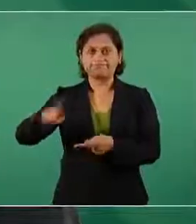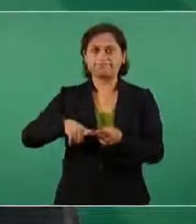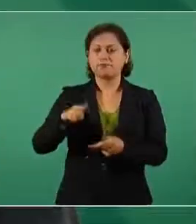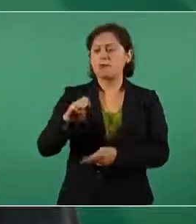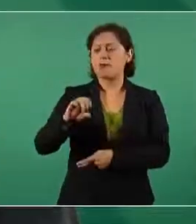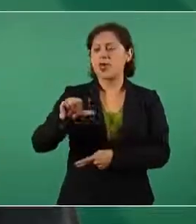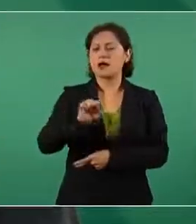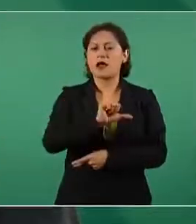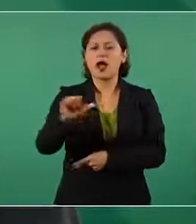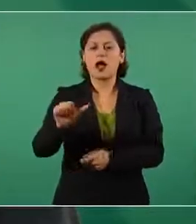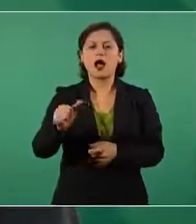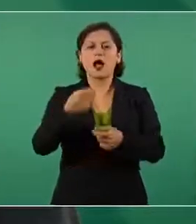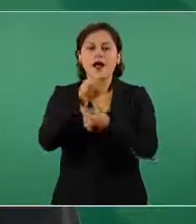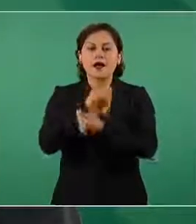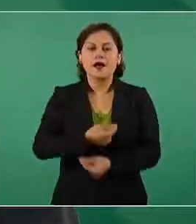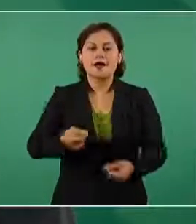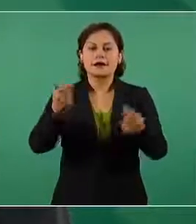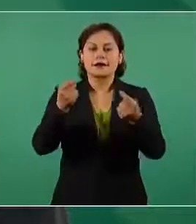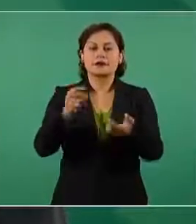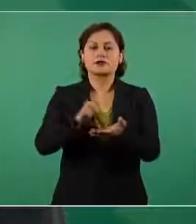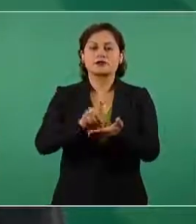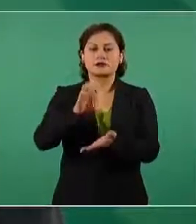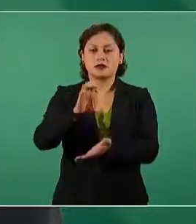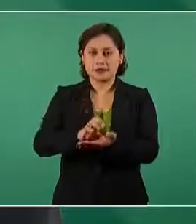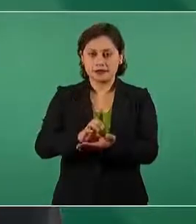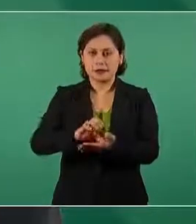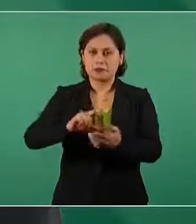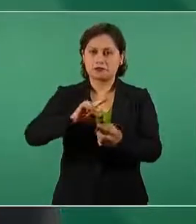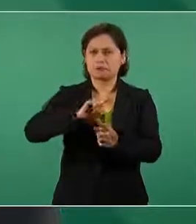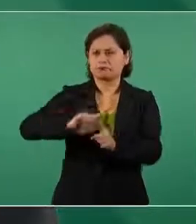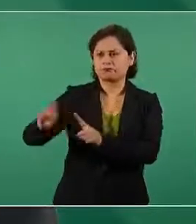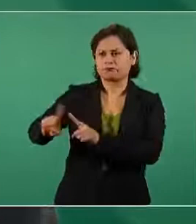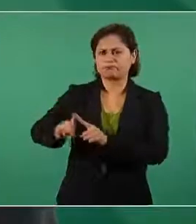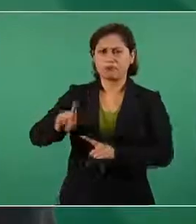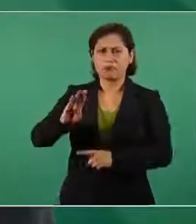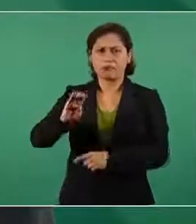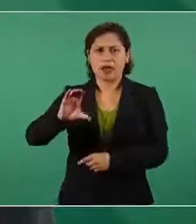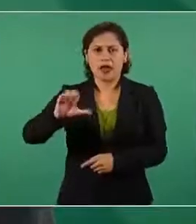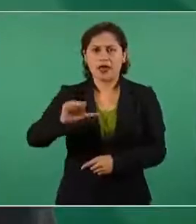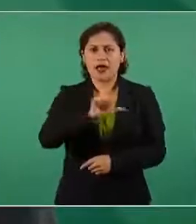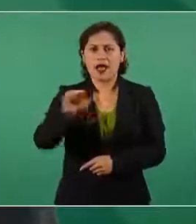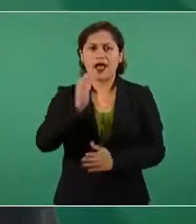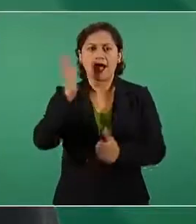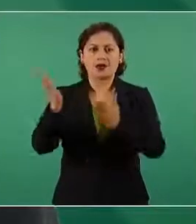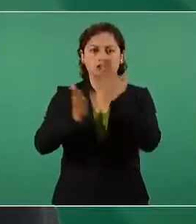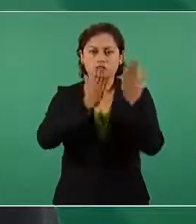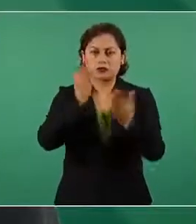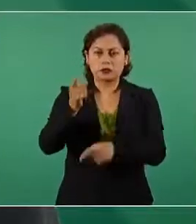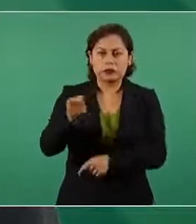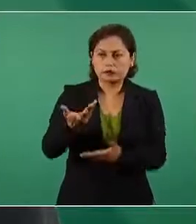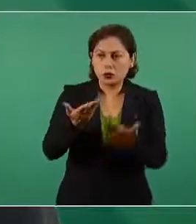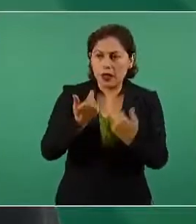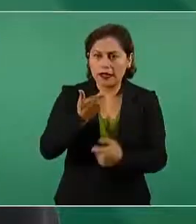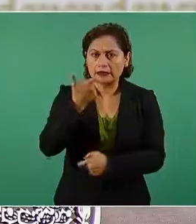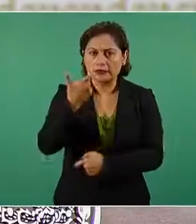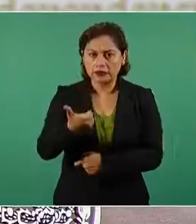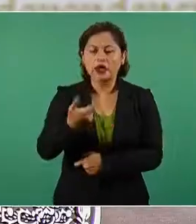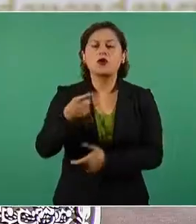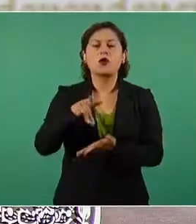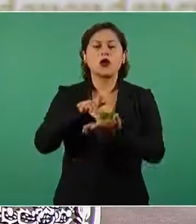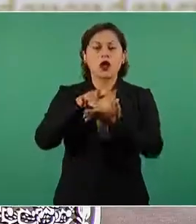becas, 11 millones de becas a estudiantes pobres.